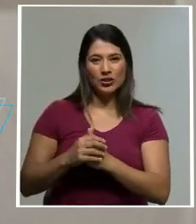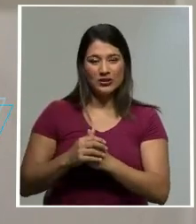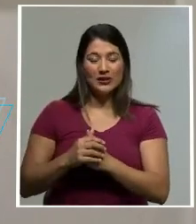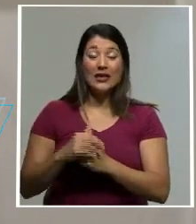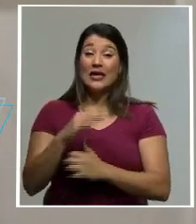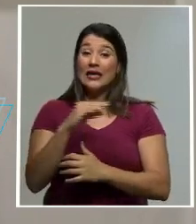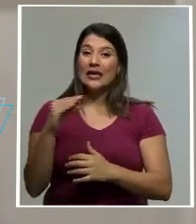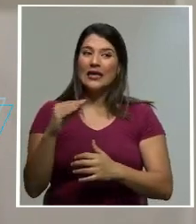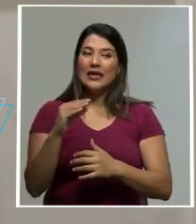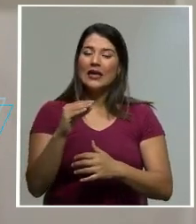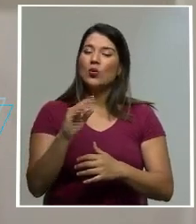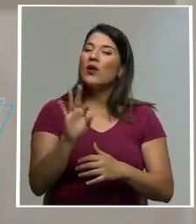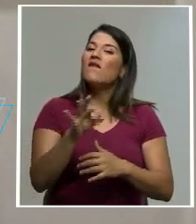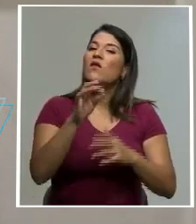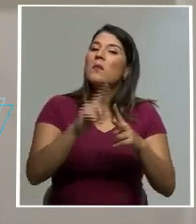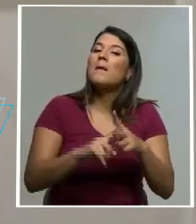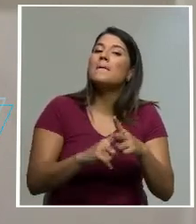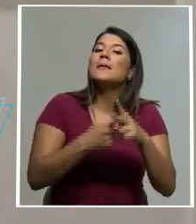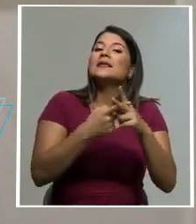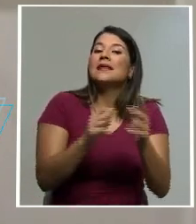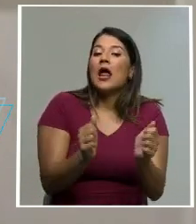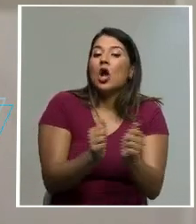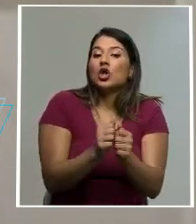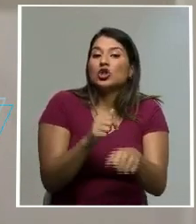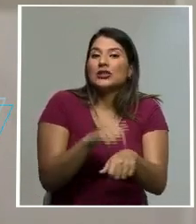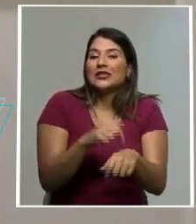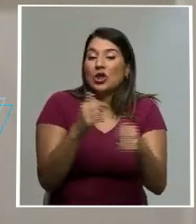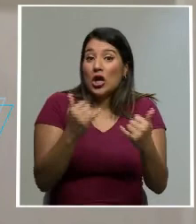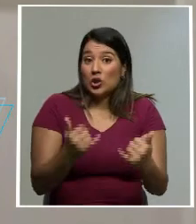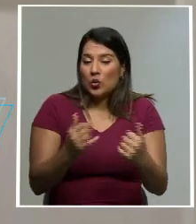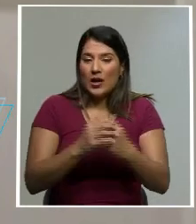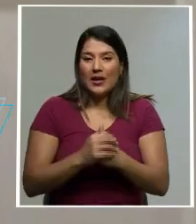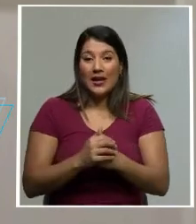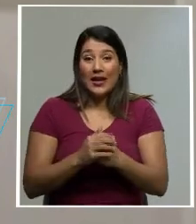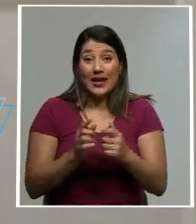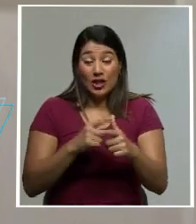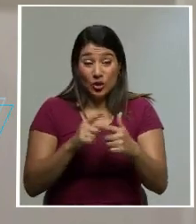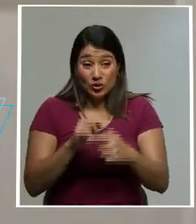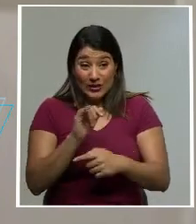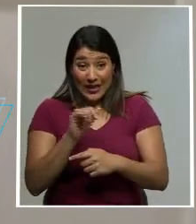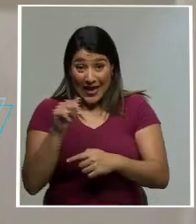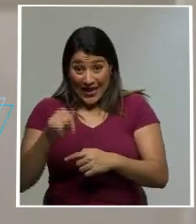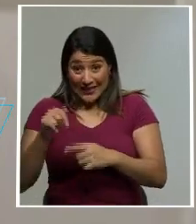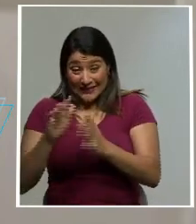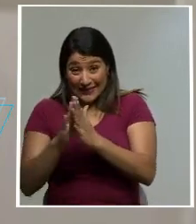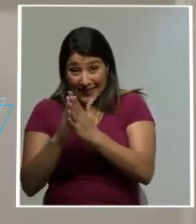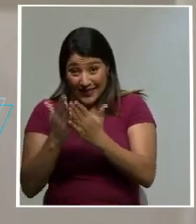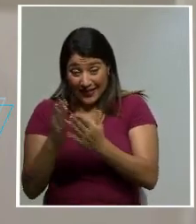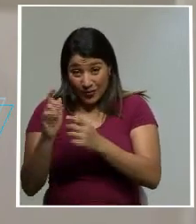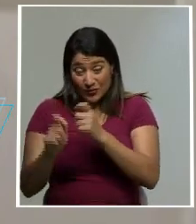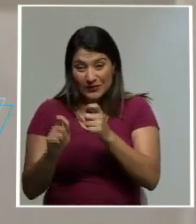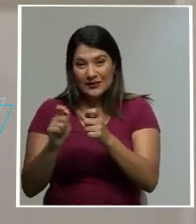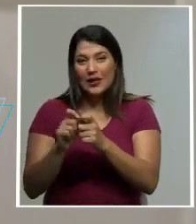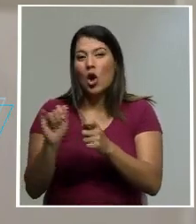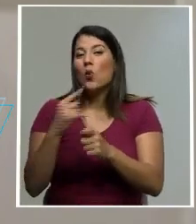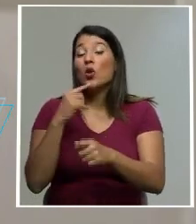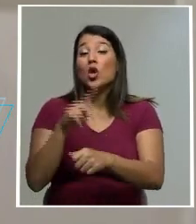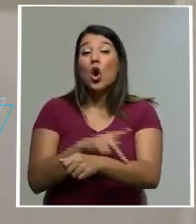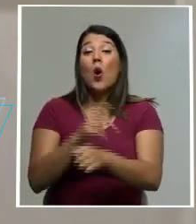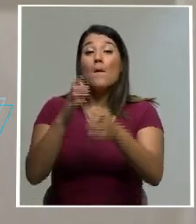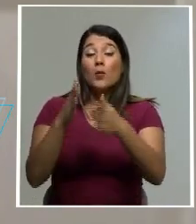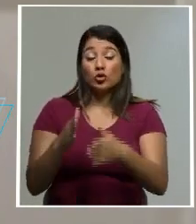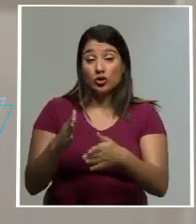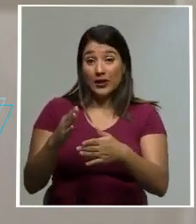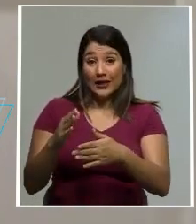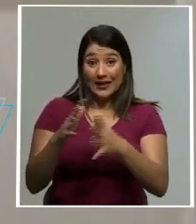de introducción a este siglo, ¿verdad? Y este libro específicamente, como decía el poeta norteamericano T.C.